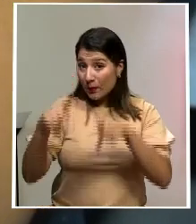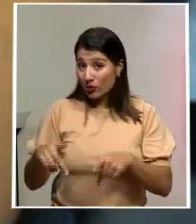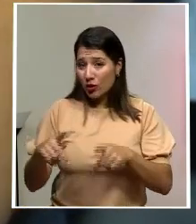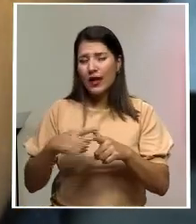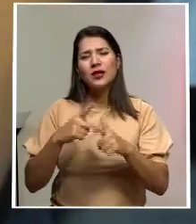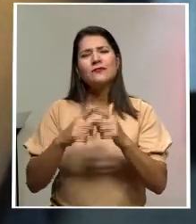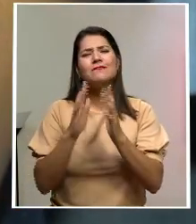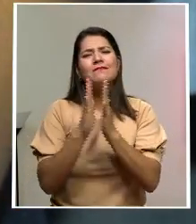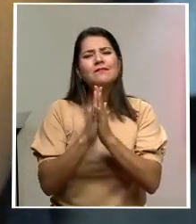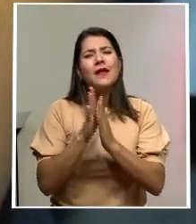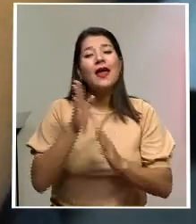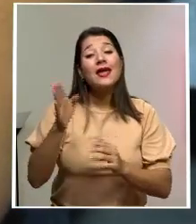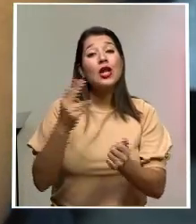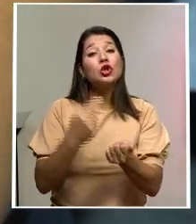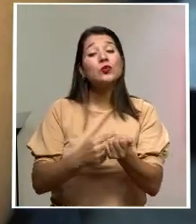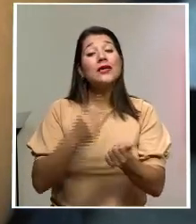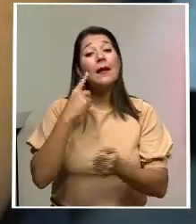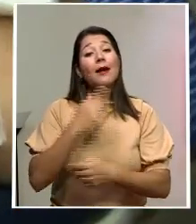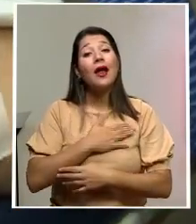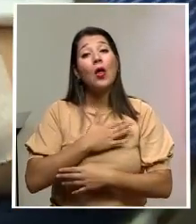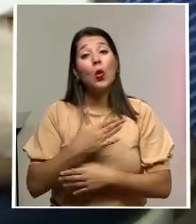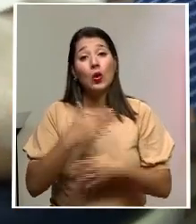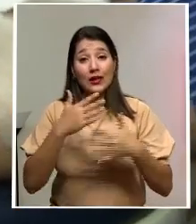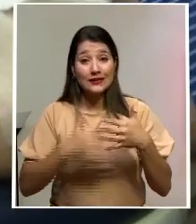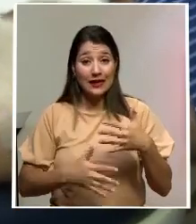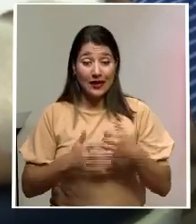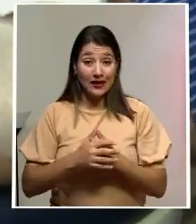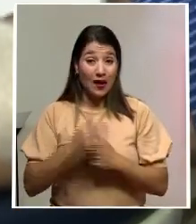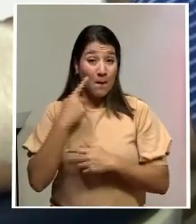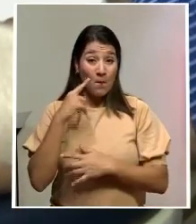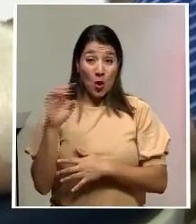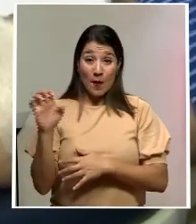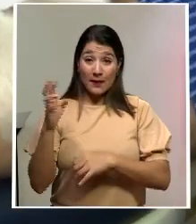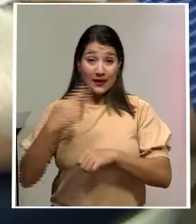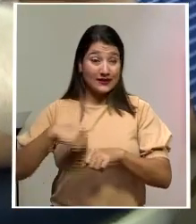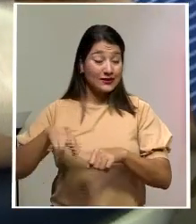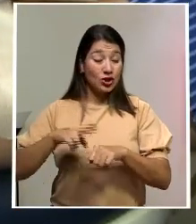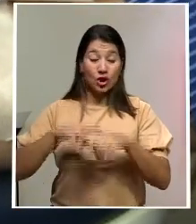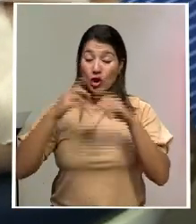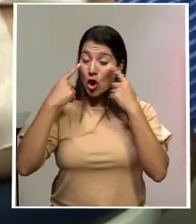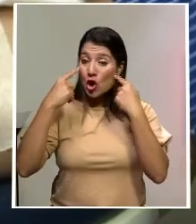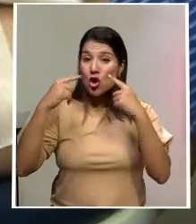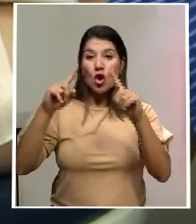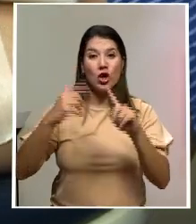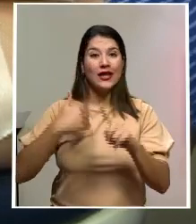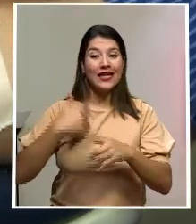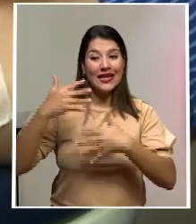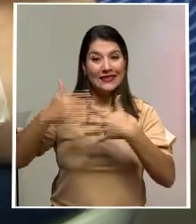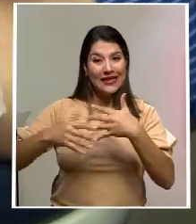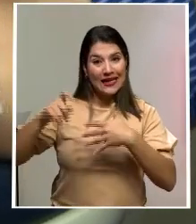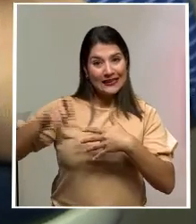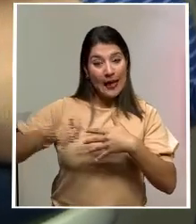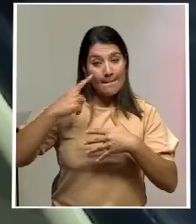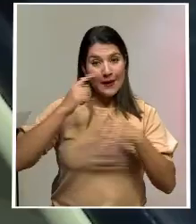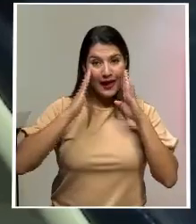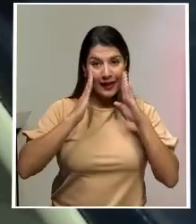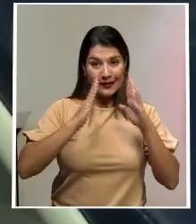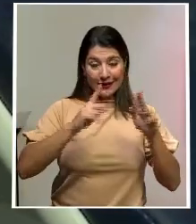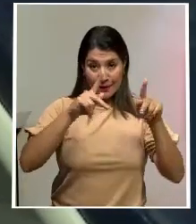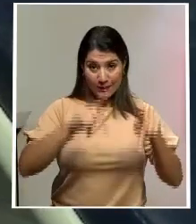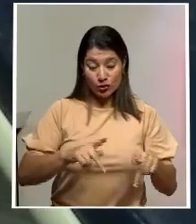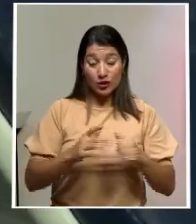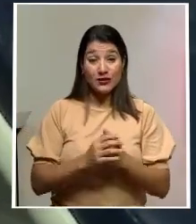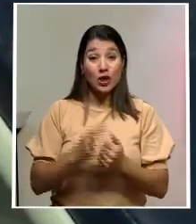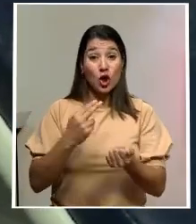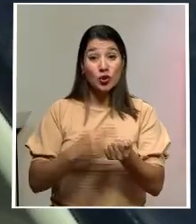sangre en los hospitales, ya que debido a la emergencia nacional no se está logrando abarcar los tratamientos que necesitan las personas. El Hospital México, el cual es uno